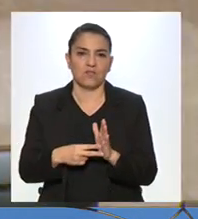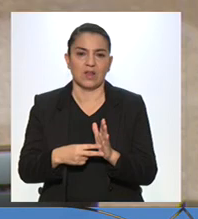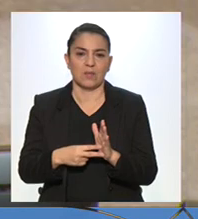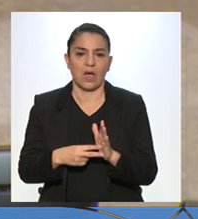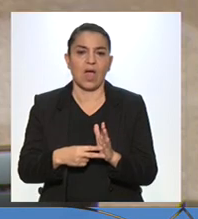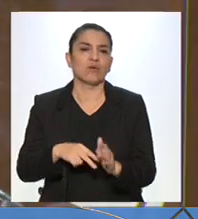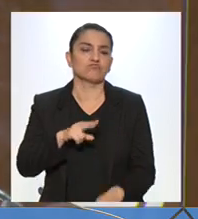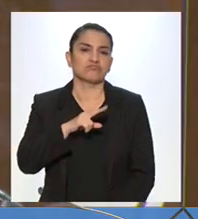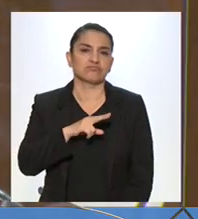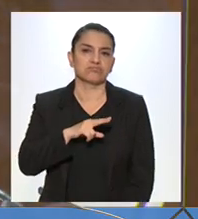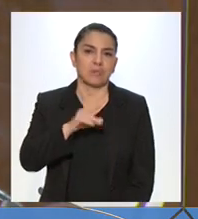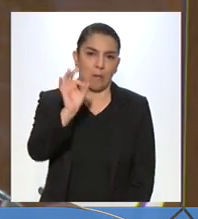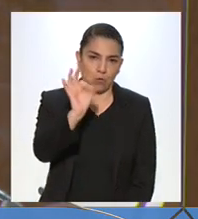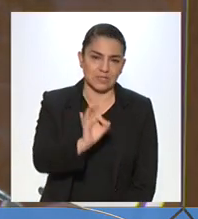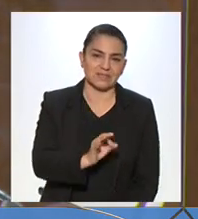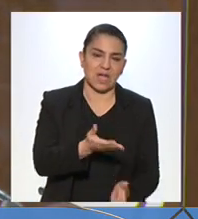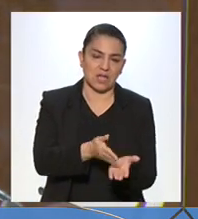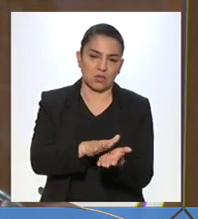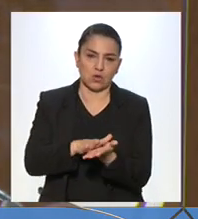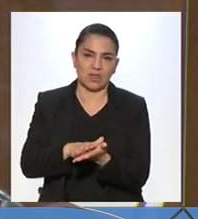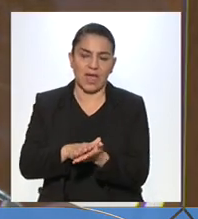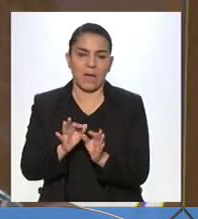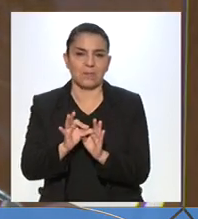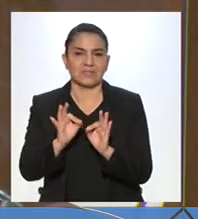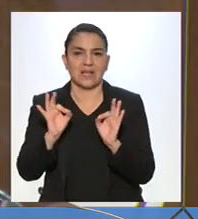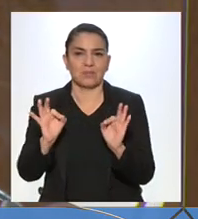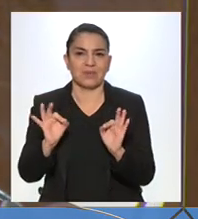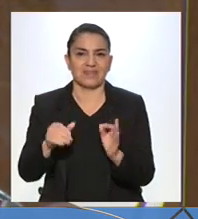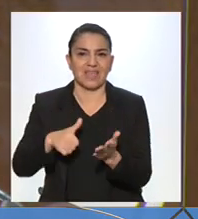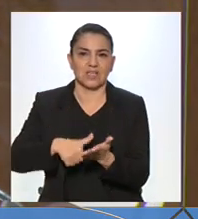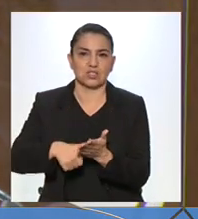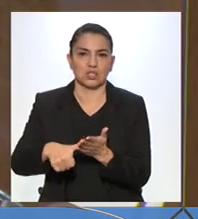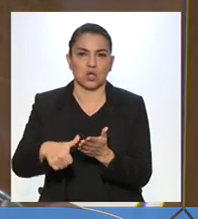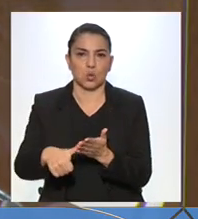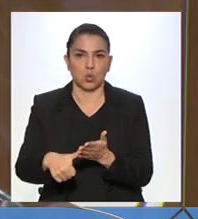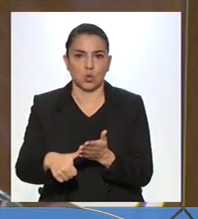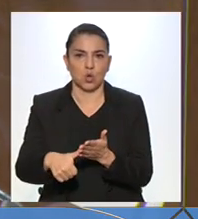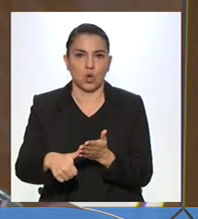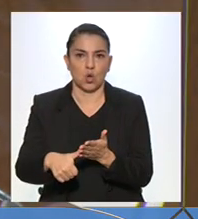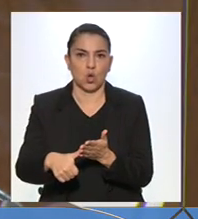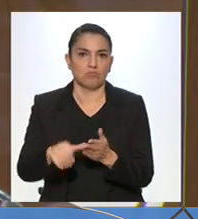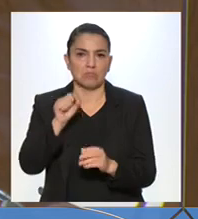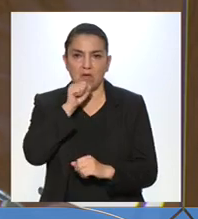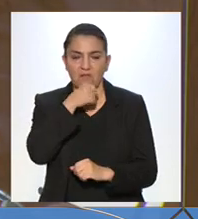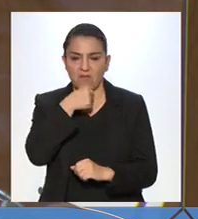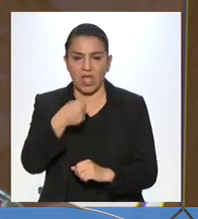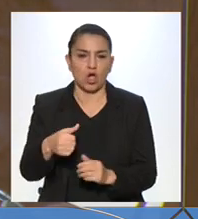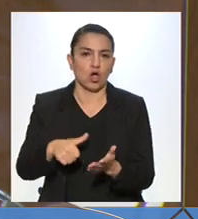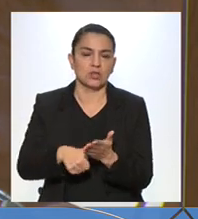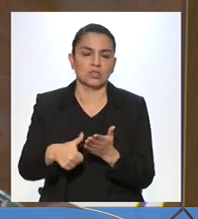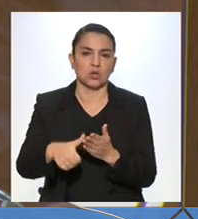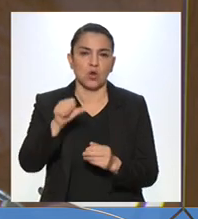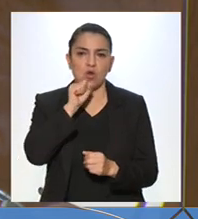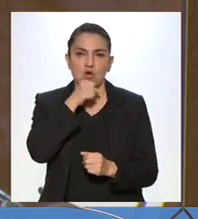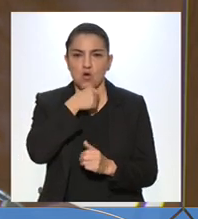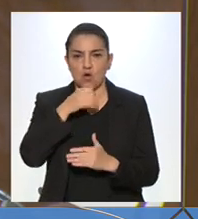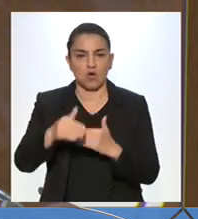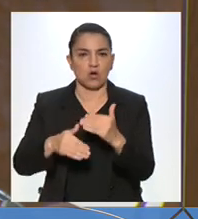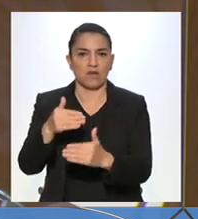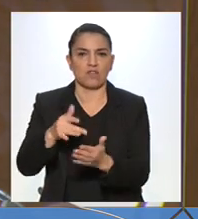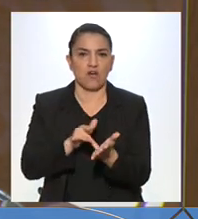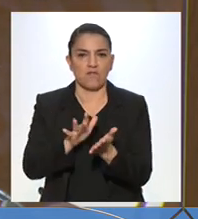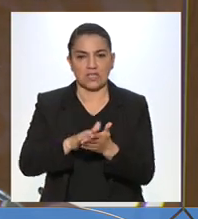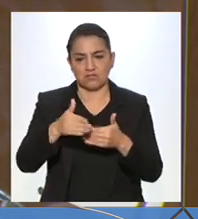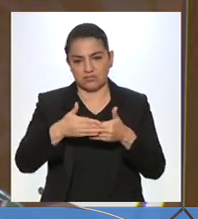y particularmente la implementación del seguro de longevidad que aplique un esquema, ¿no es cierto?, y un seguro de longevidad contual de una determinada fecha para